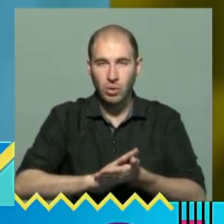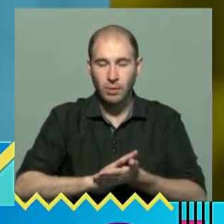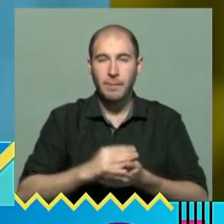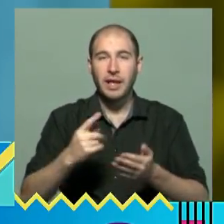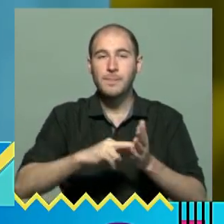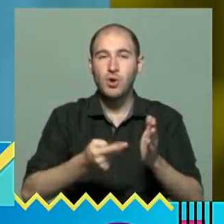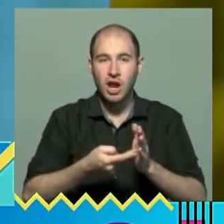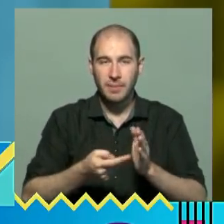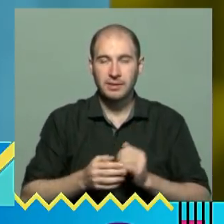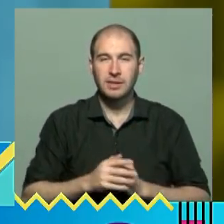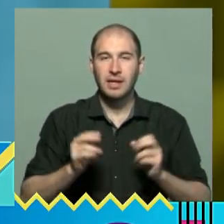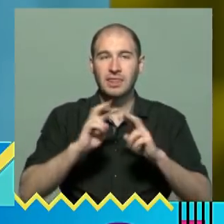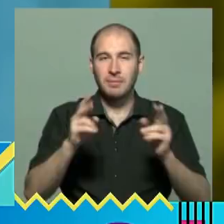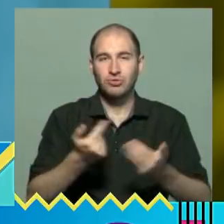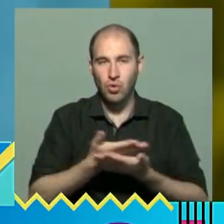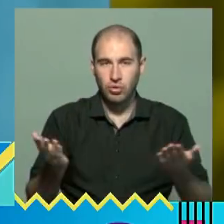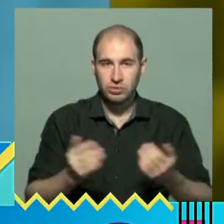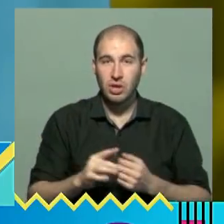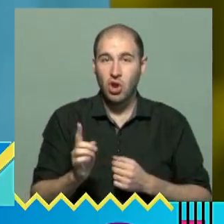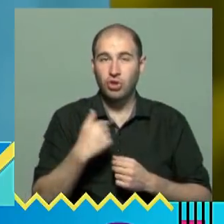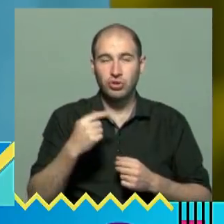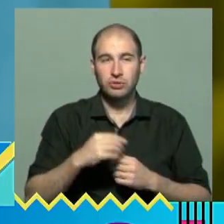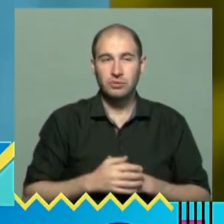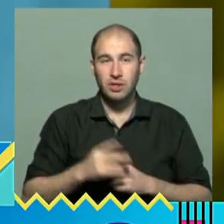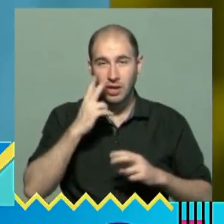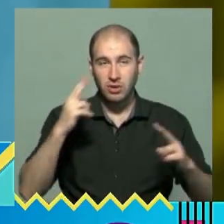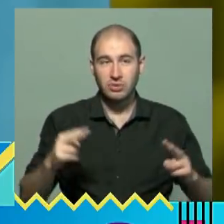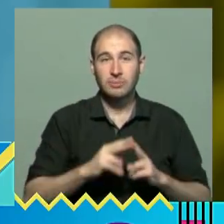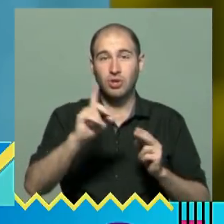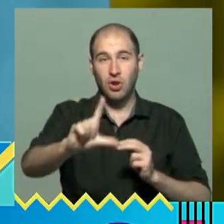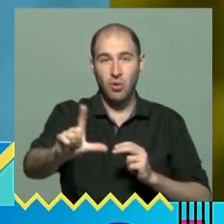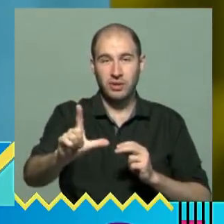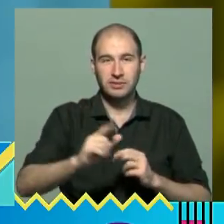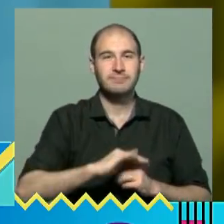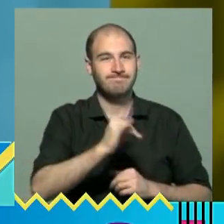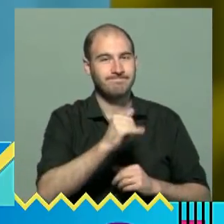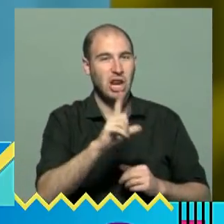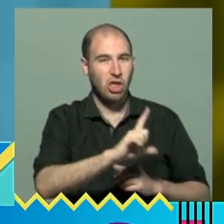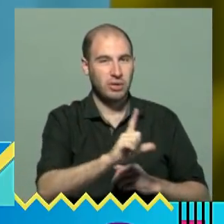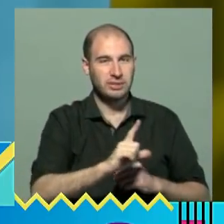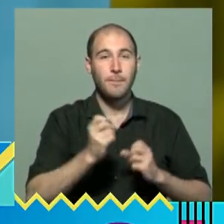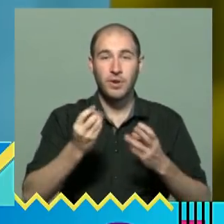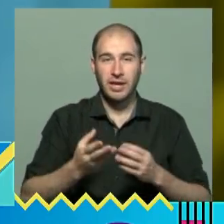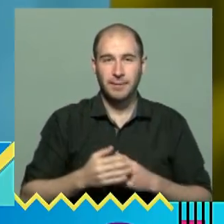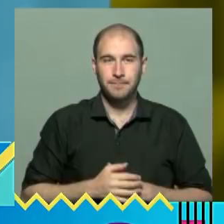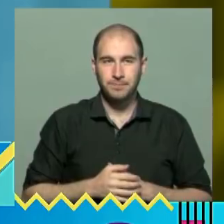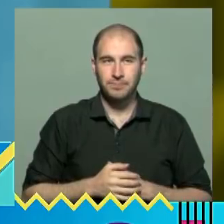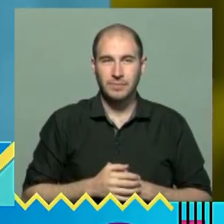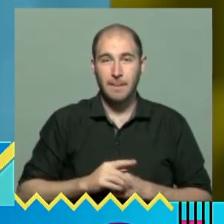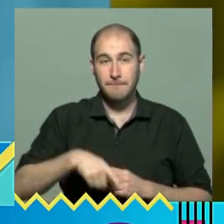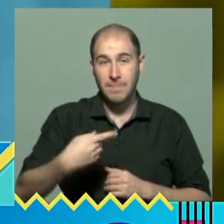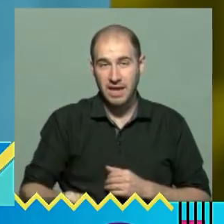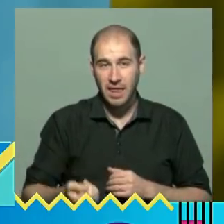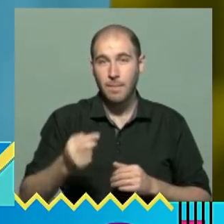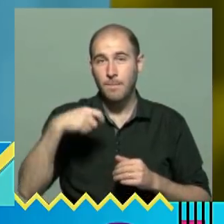a problemáticas que tienen que ver con todos. Nosotros nos reencontramos el lunes. Así es, el lunes. El lunes, porque mañana